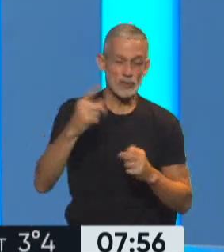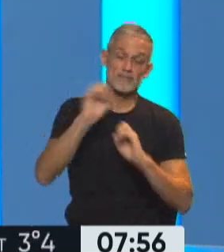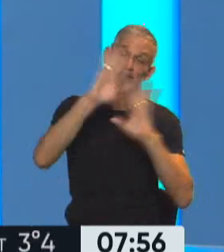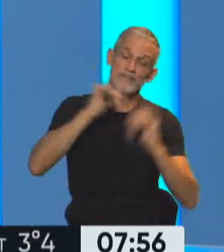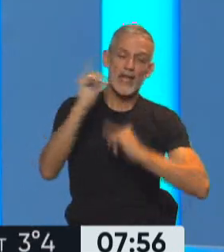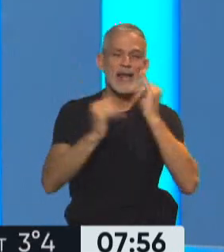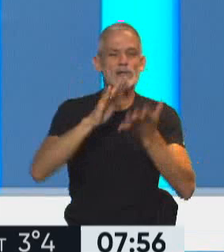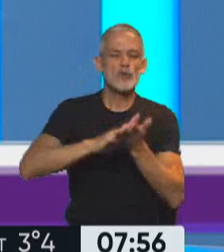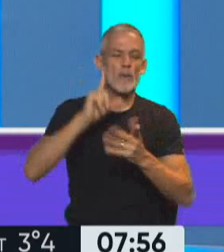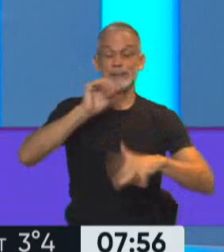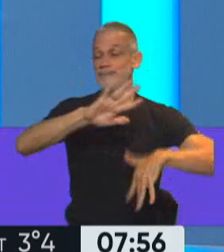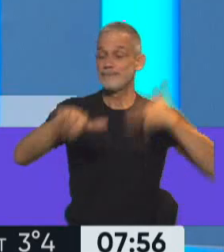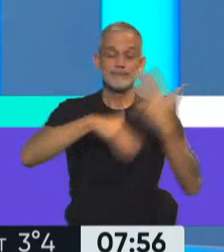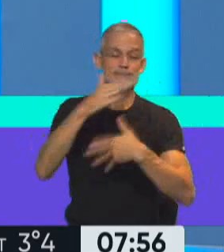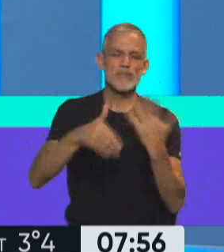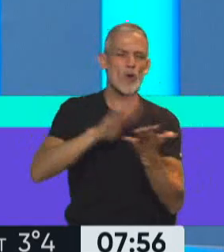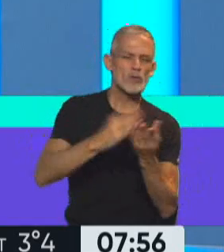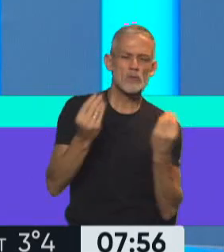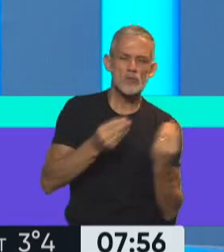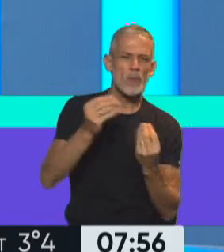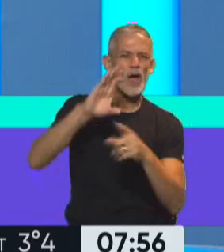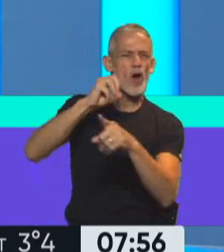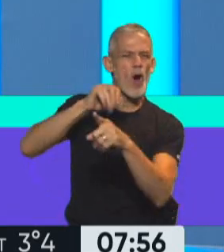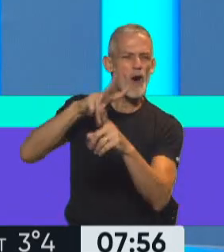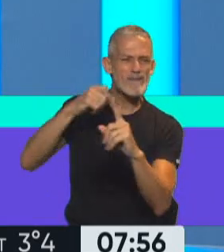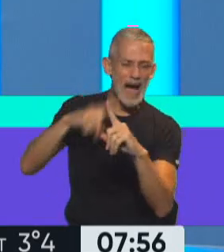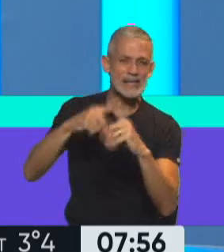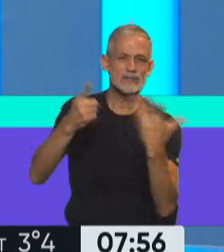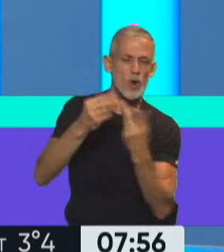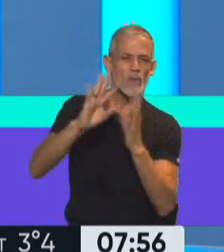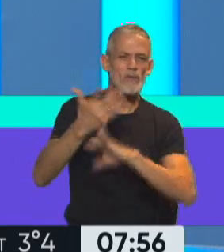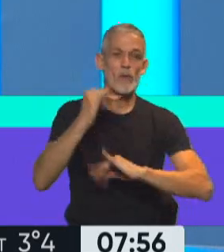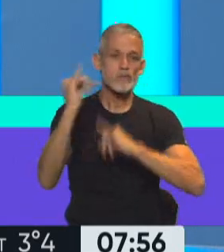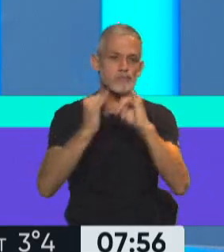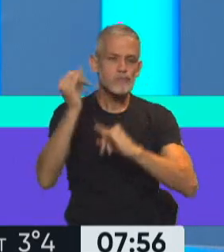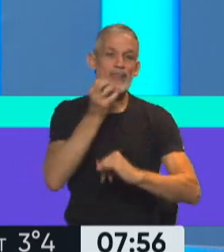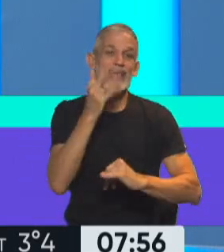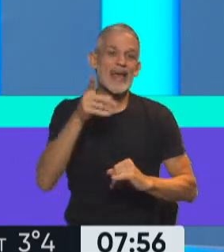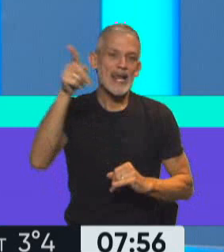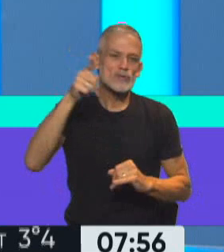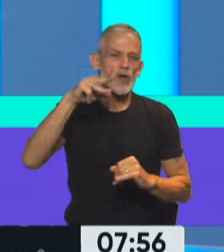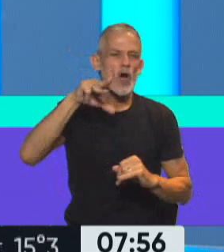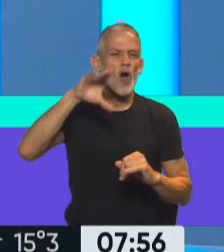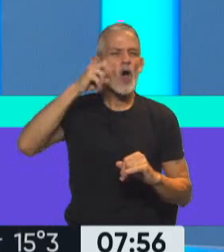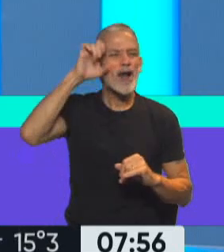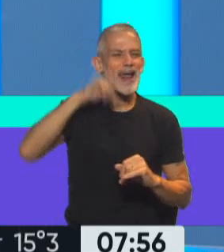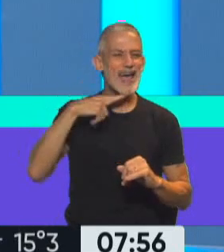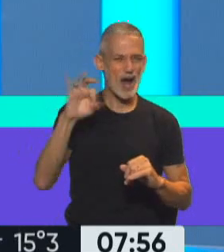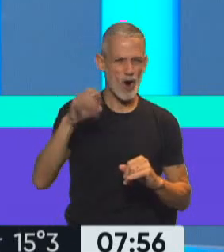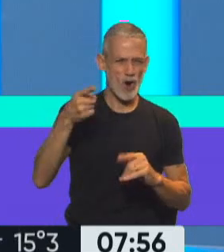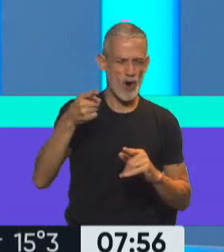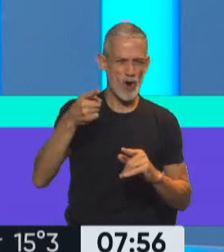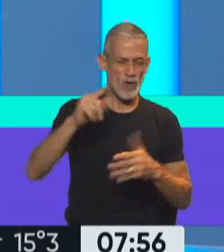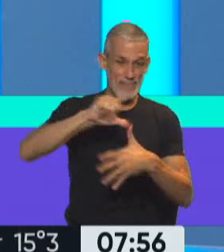todo este lío que se armó a propósito del fondo COVAX y cómo tomaron las declaraciones de Cornejo, de uno de los directivos para